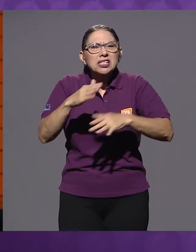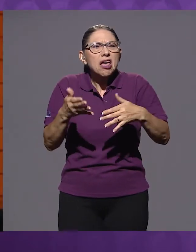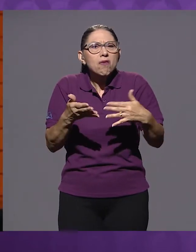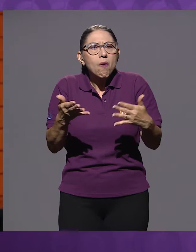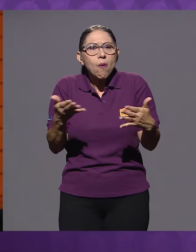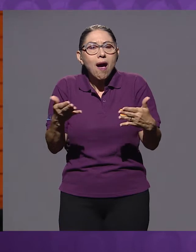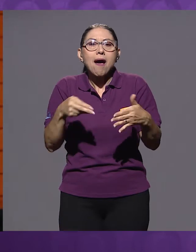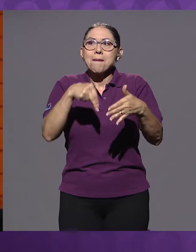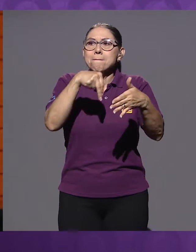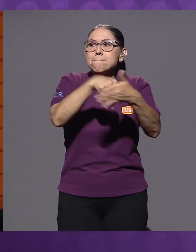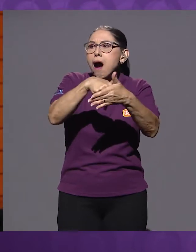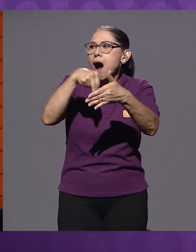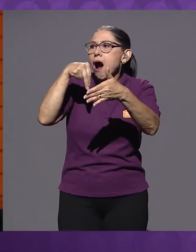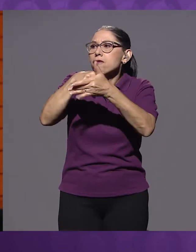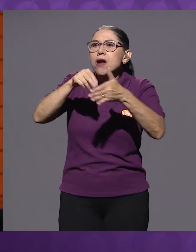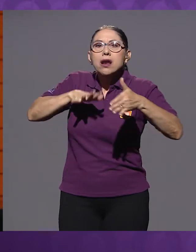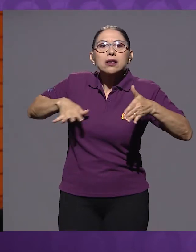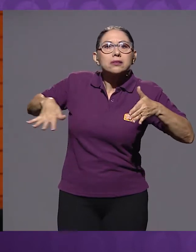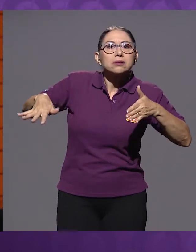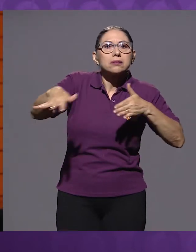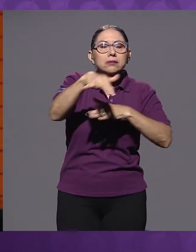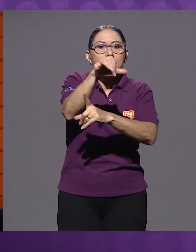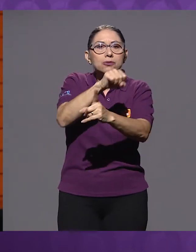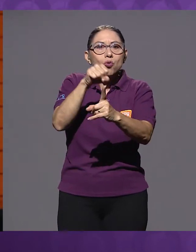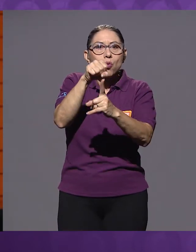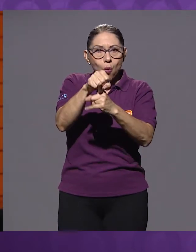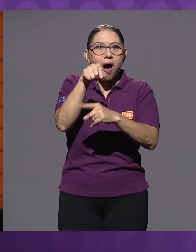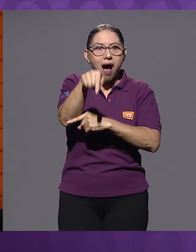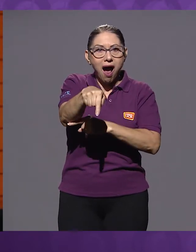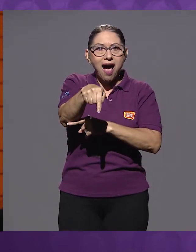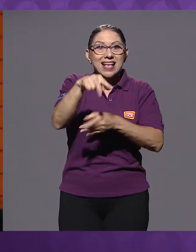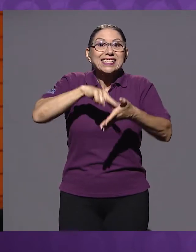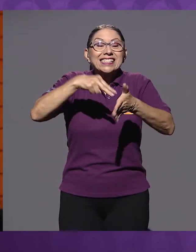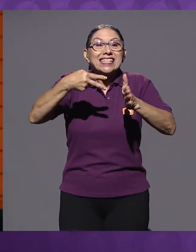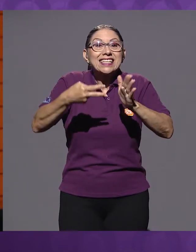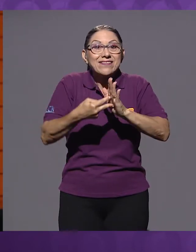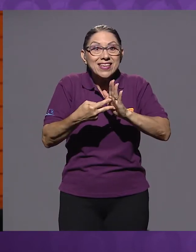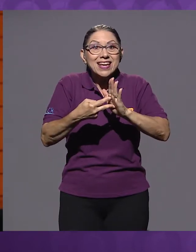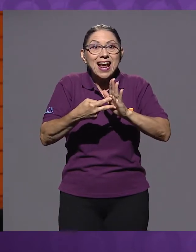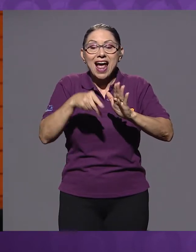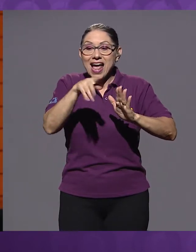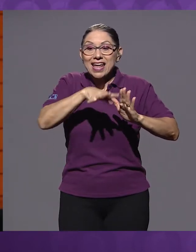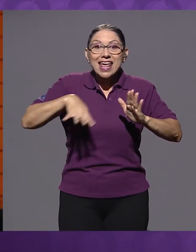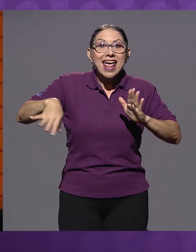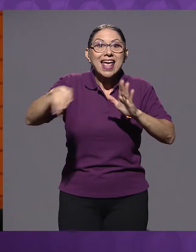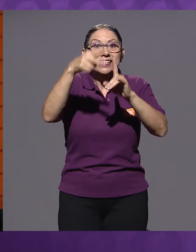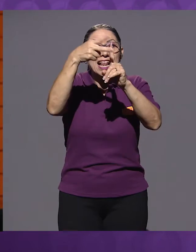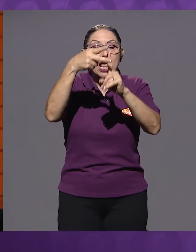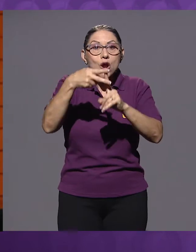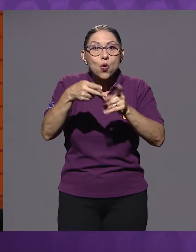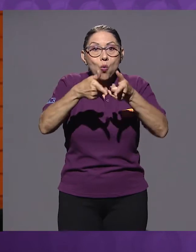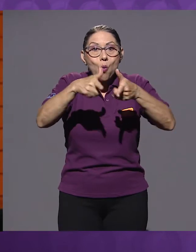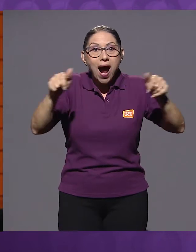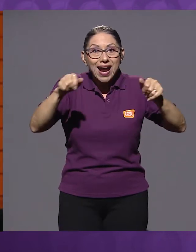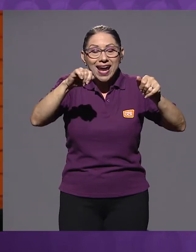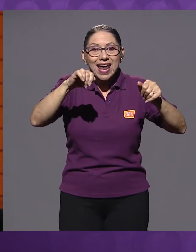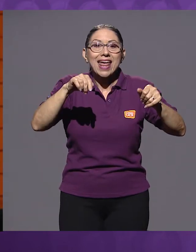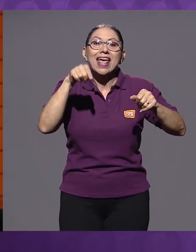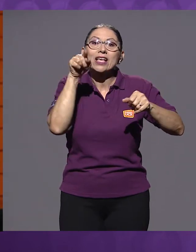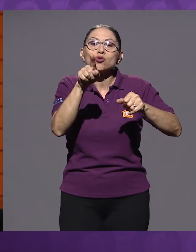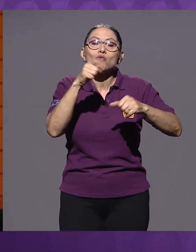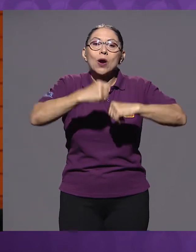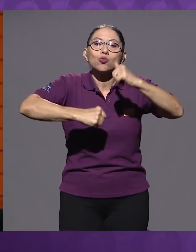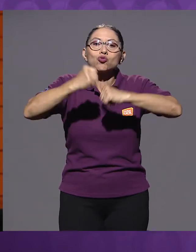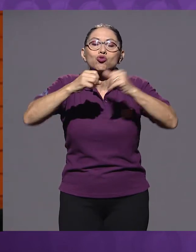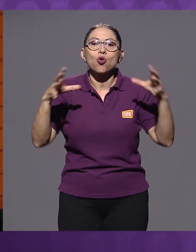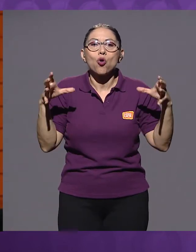discapacidad como las barreras que le impone la sociedad, de ahí que es una construcción colectiva ese lenguaje. Por eso hemos